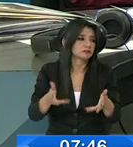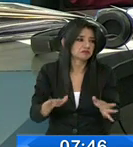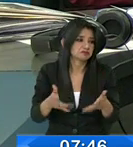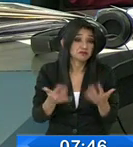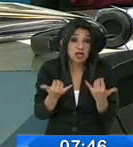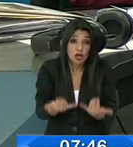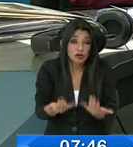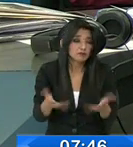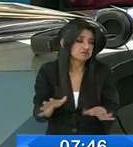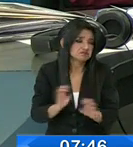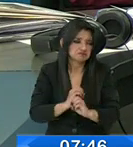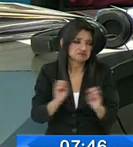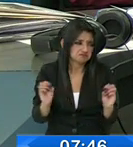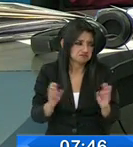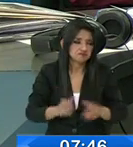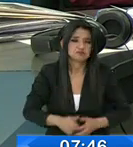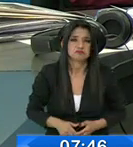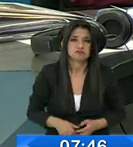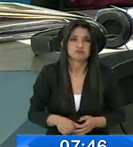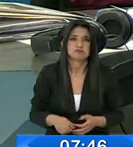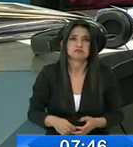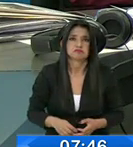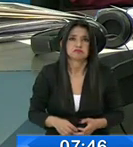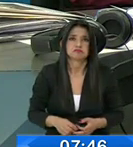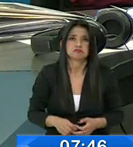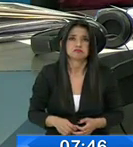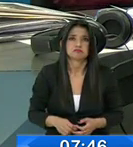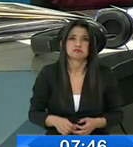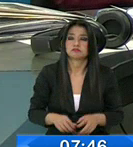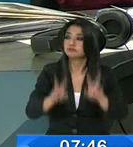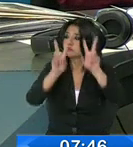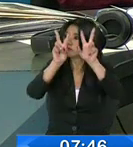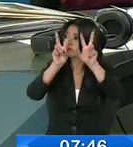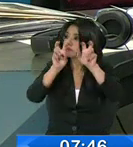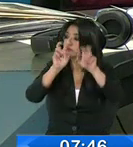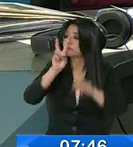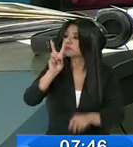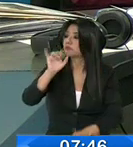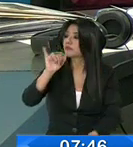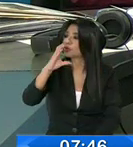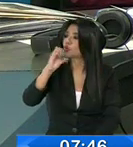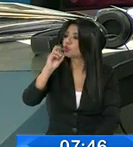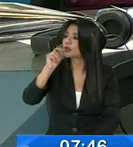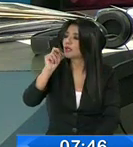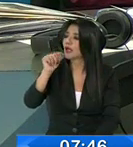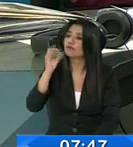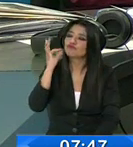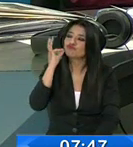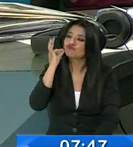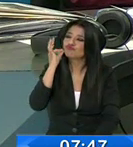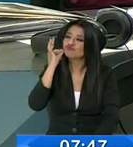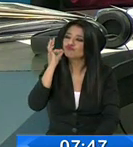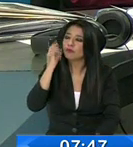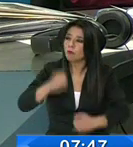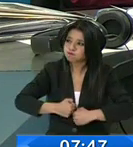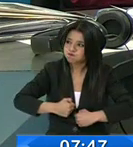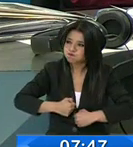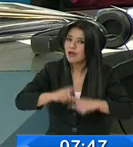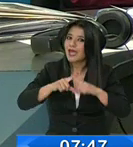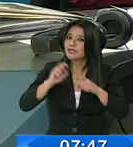ahora en el caso sobornos y el caso de vicuña en el caso de vicuña se trata de